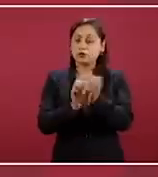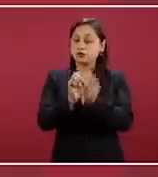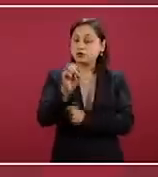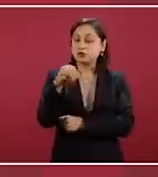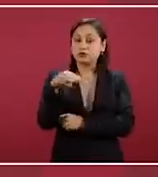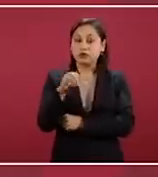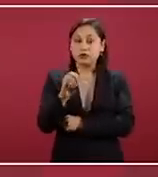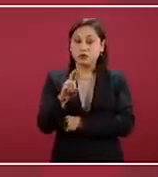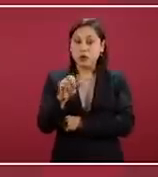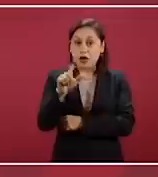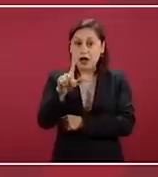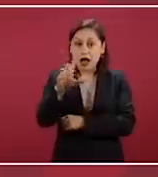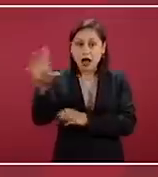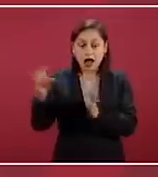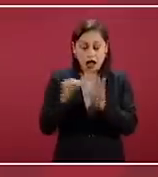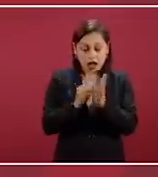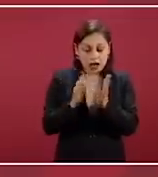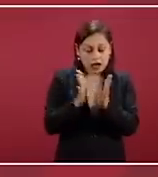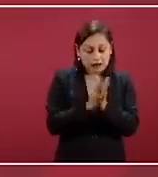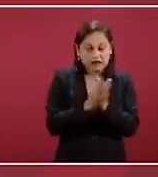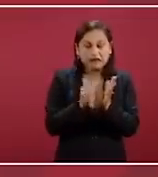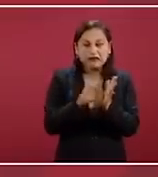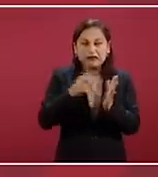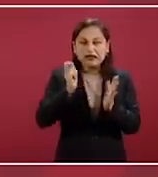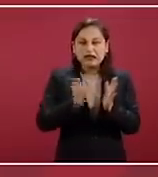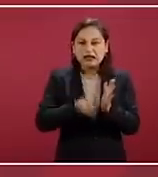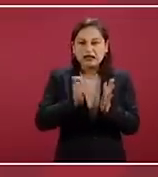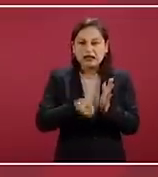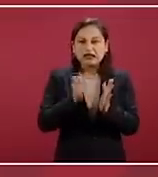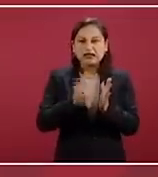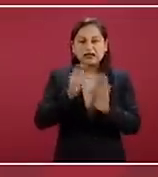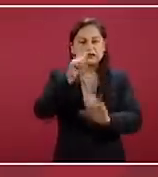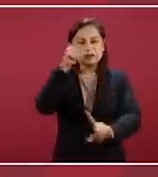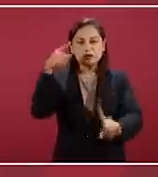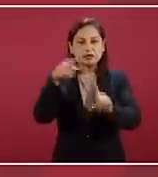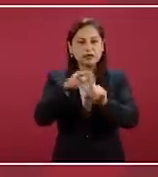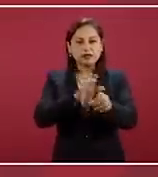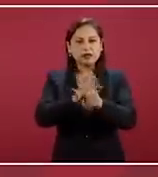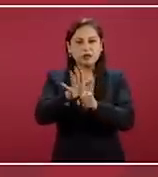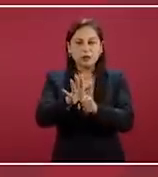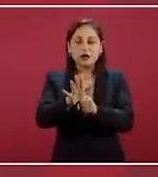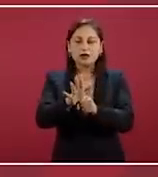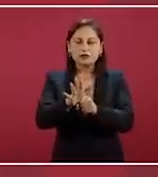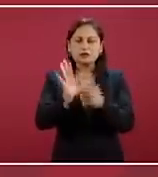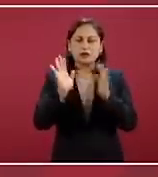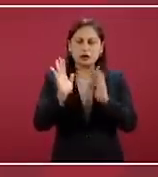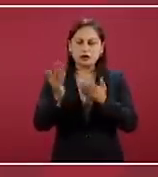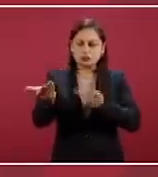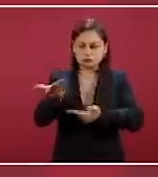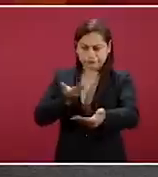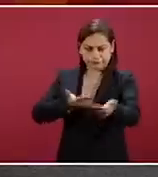lo que se busca es que haya diálogo